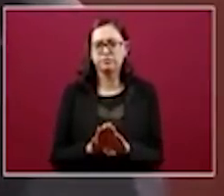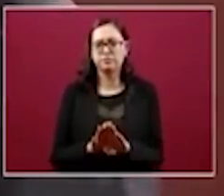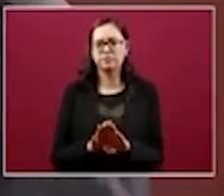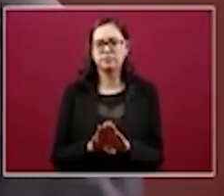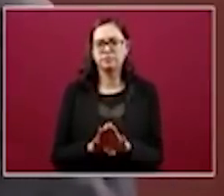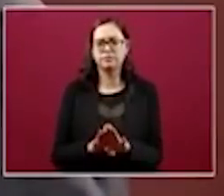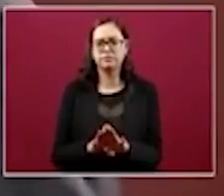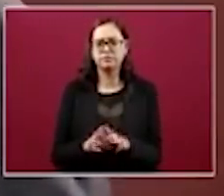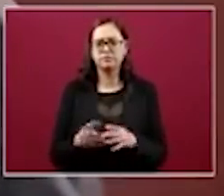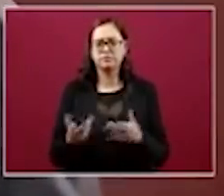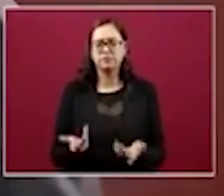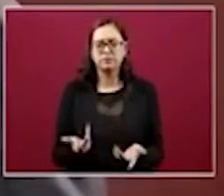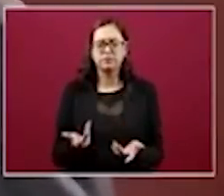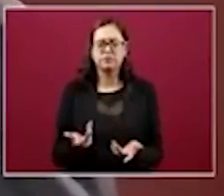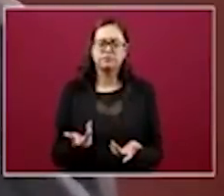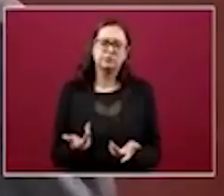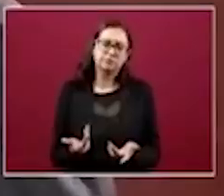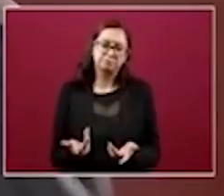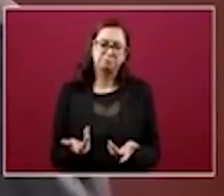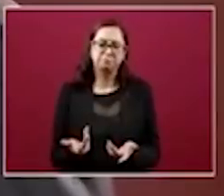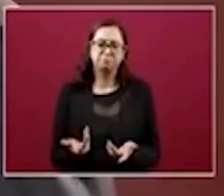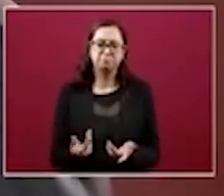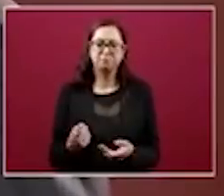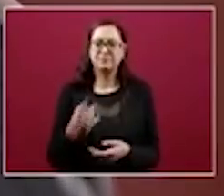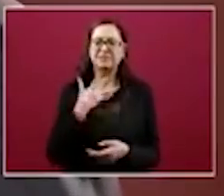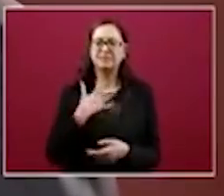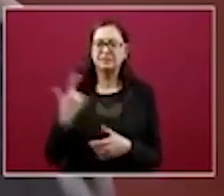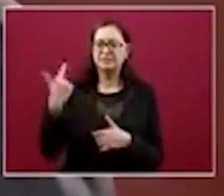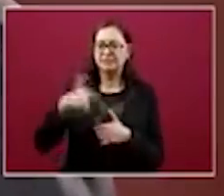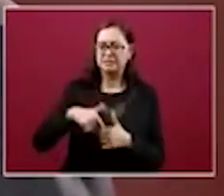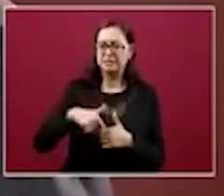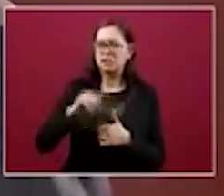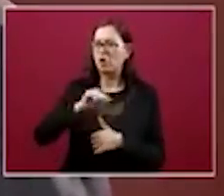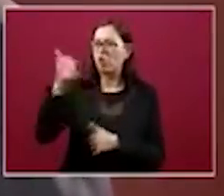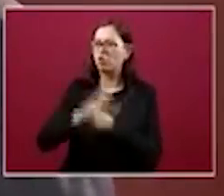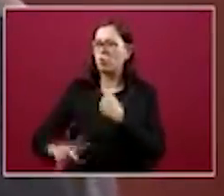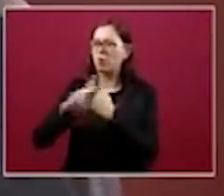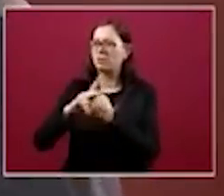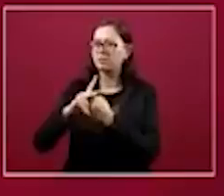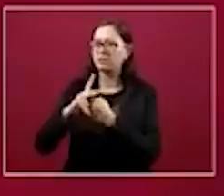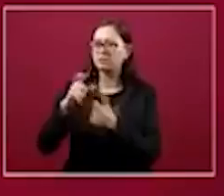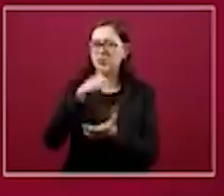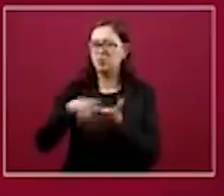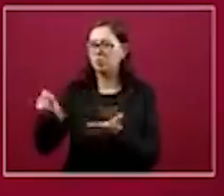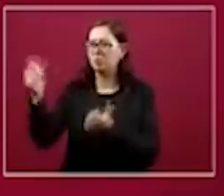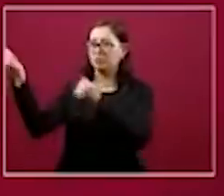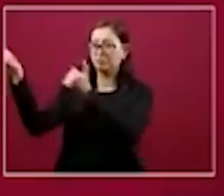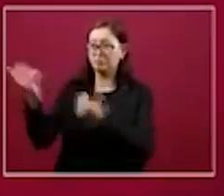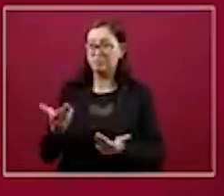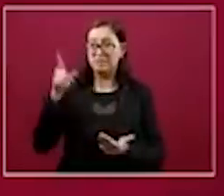por aumentos en el precio de las gasolinas que se compran en el extranjero,